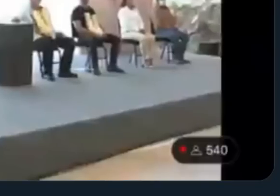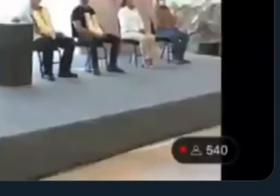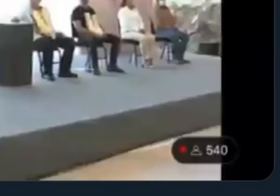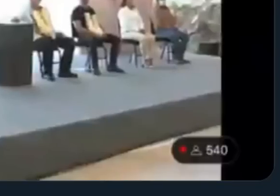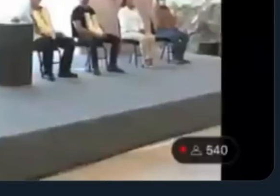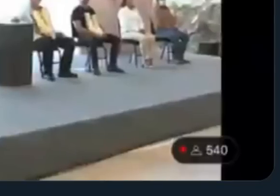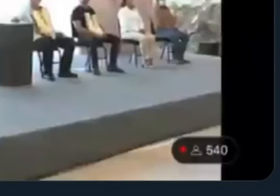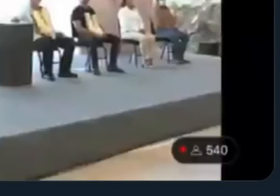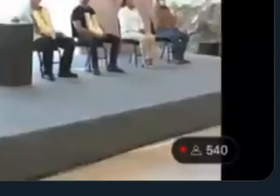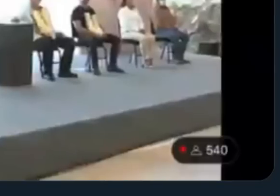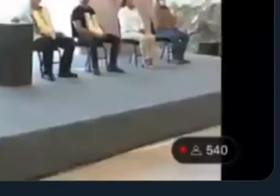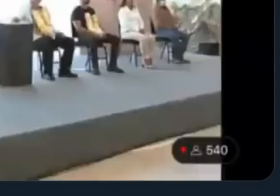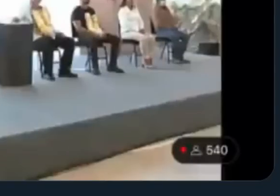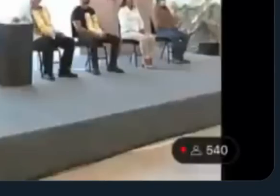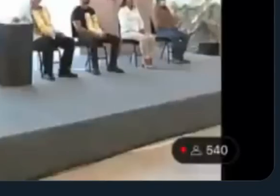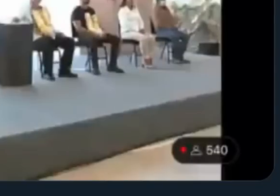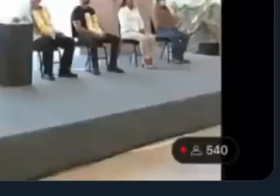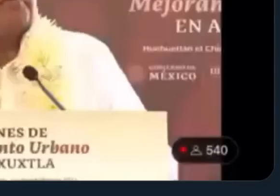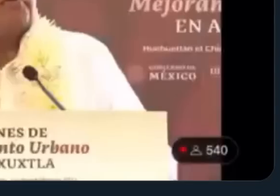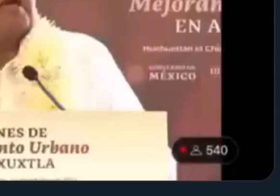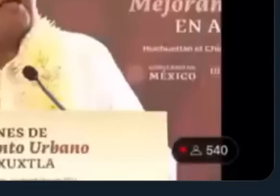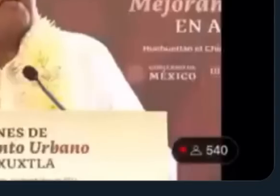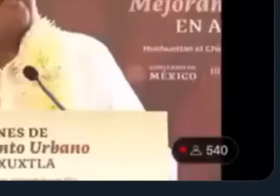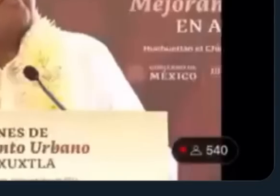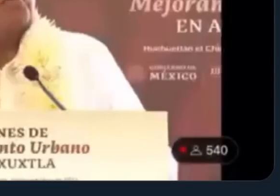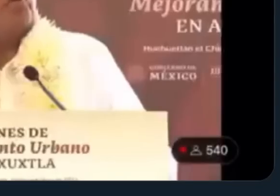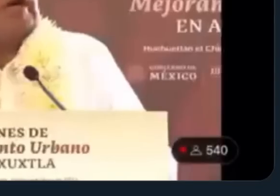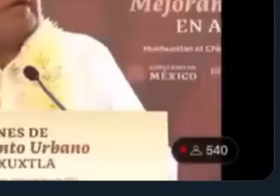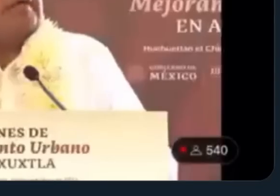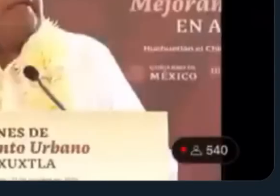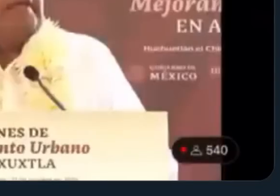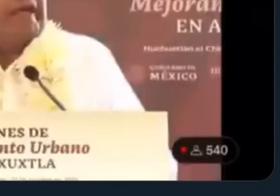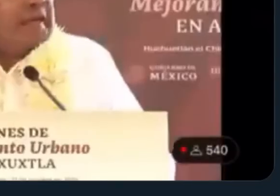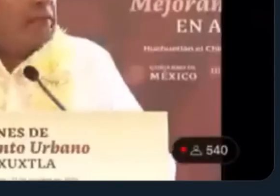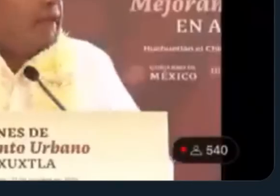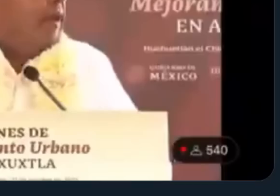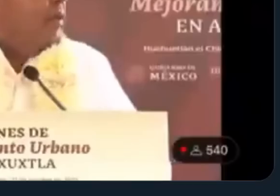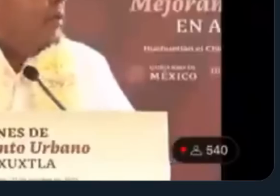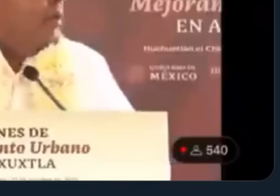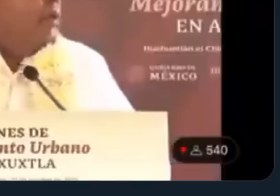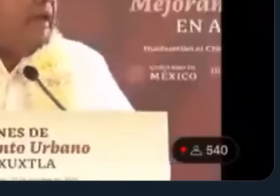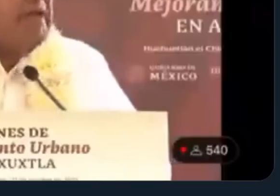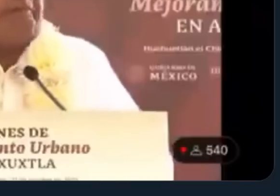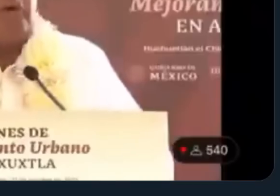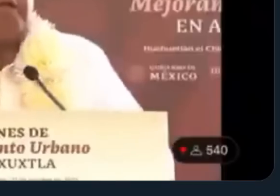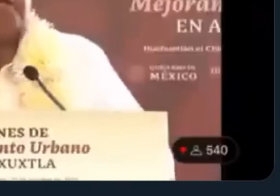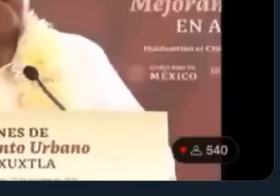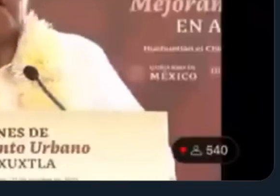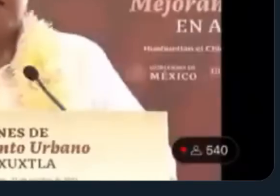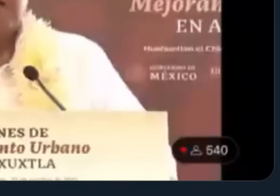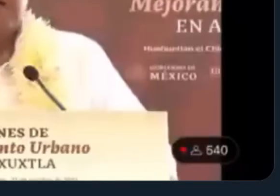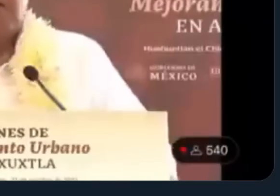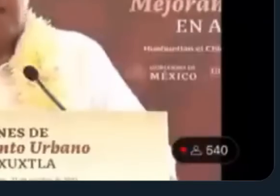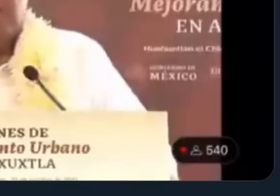Vamos a ir al momento donde el gobernador Miguel Barbosa es abuchado por los maestros. El gobernador